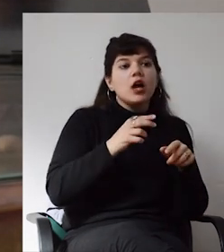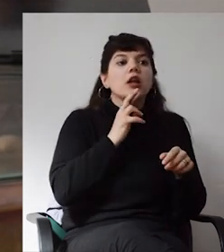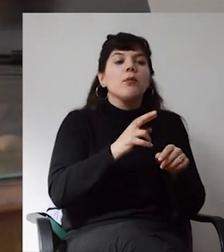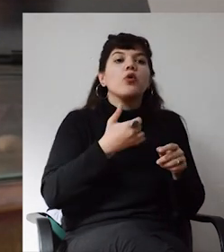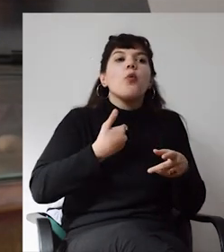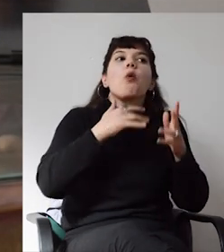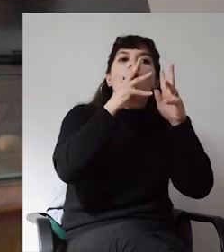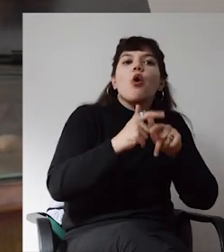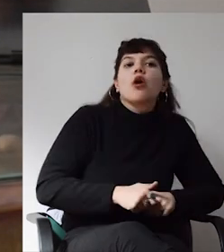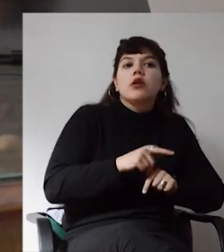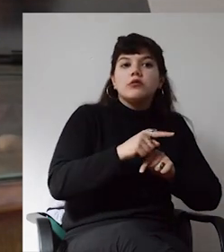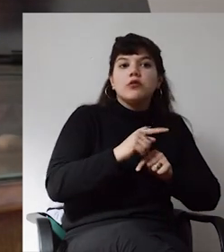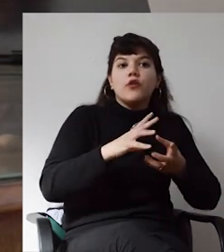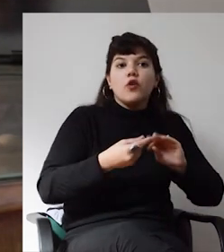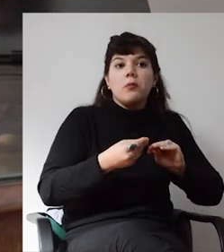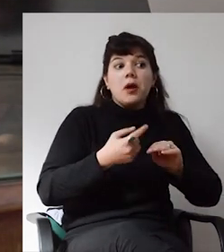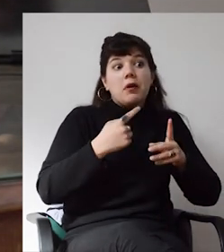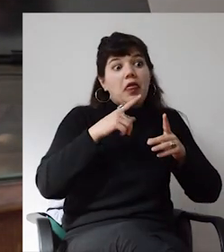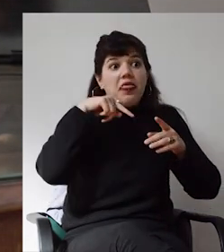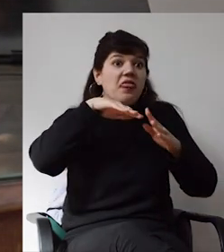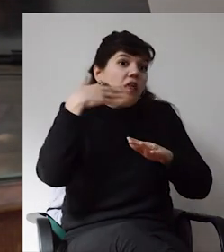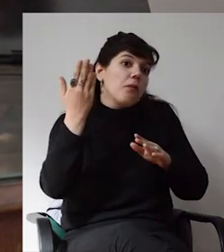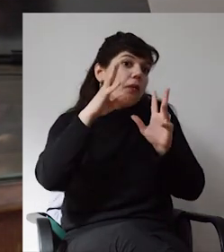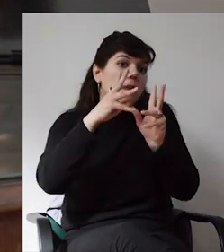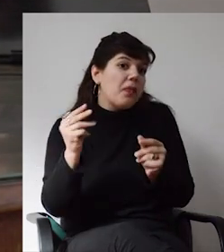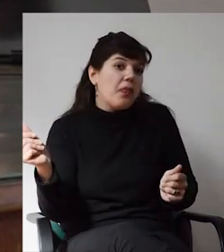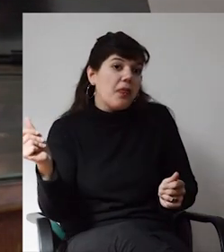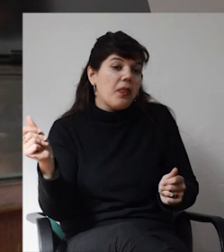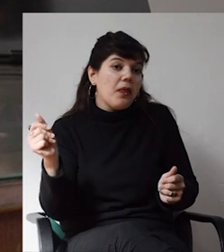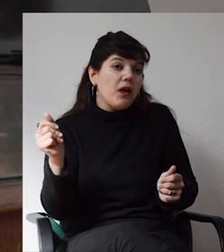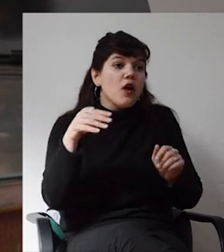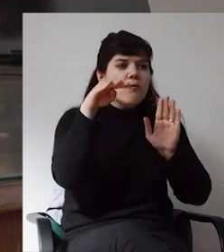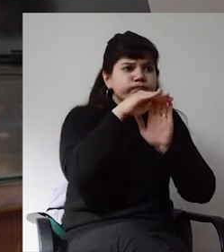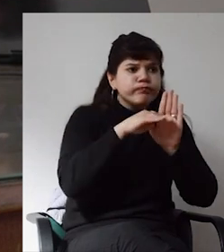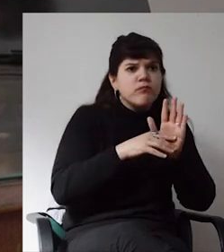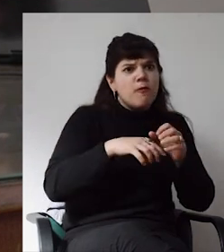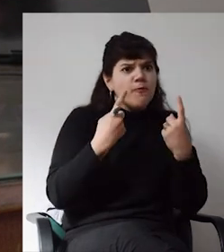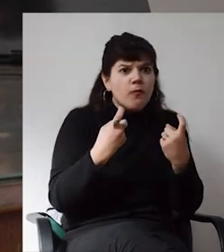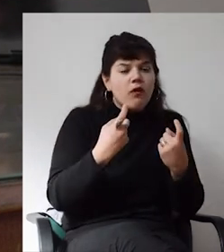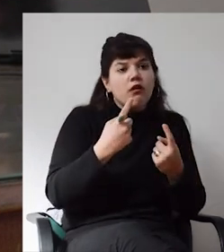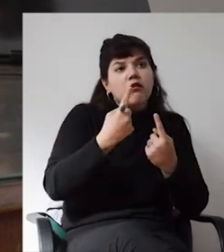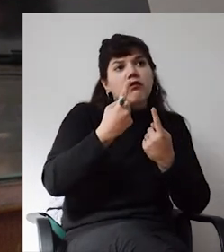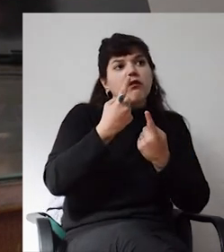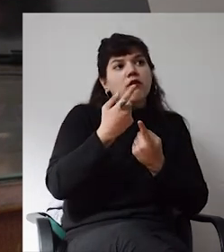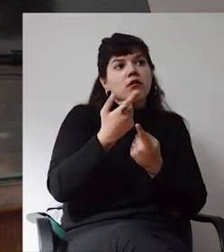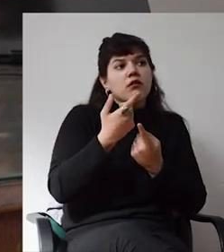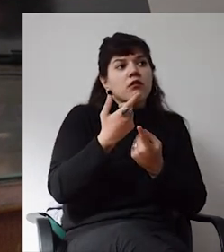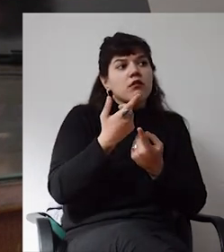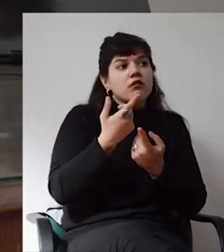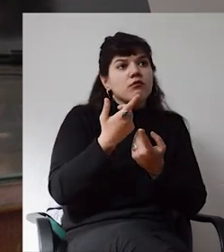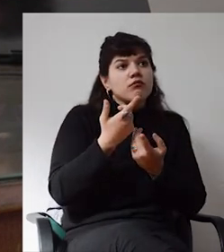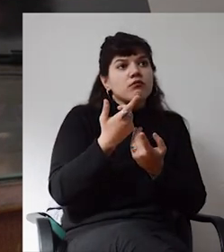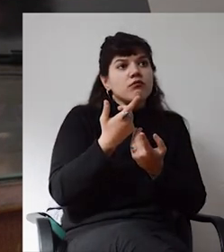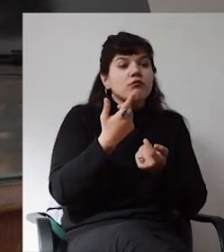a formas de organizarse que van quedando obsoletas. O sea, son estructuras rígidas,